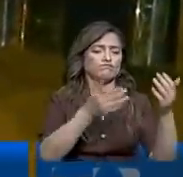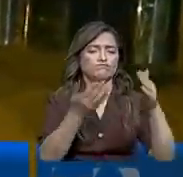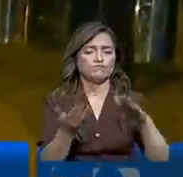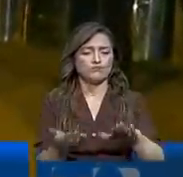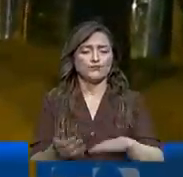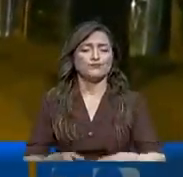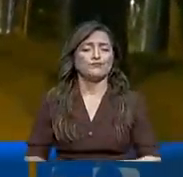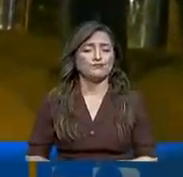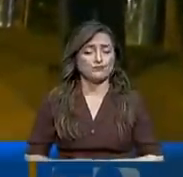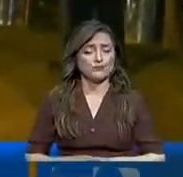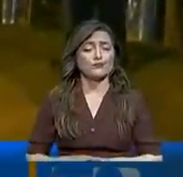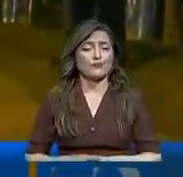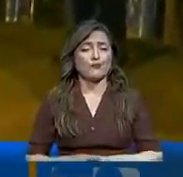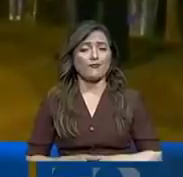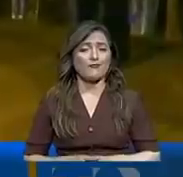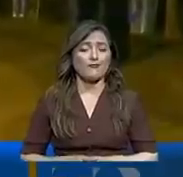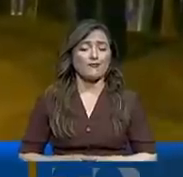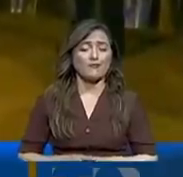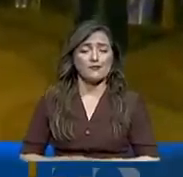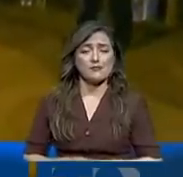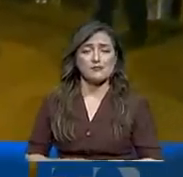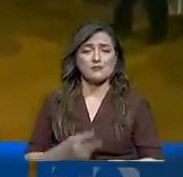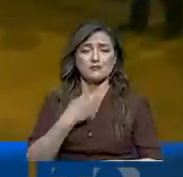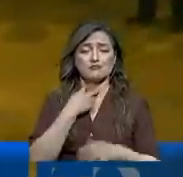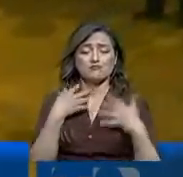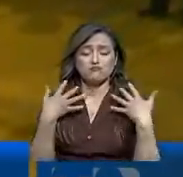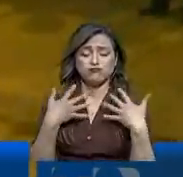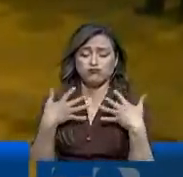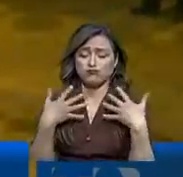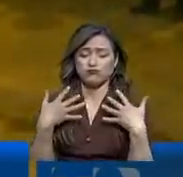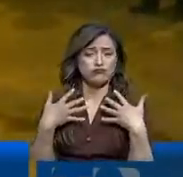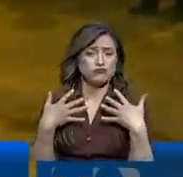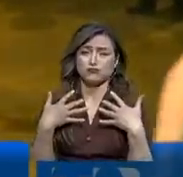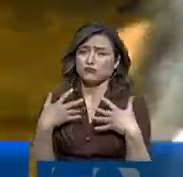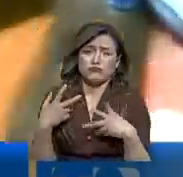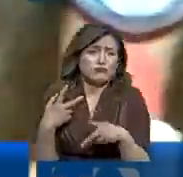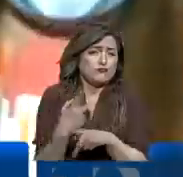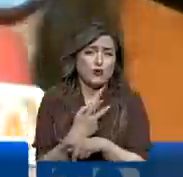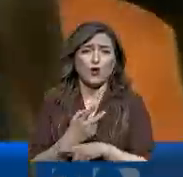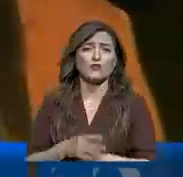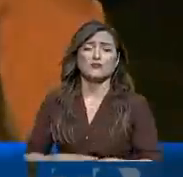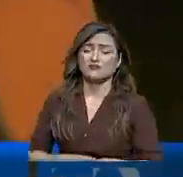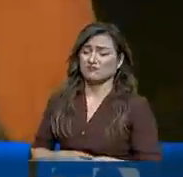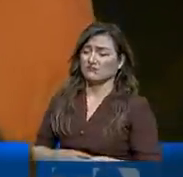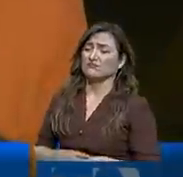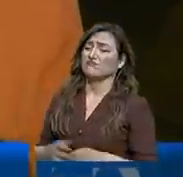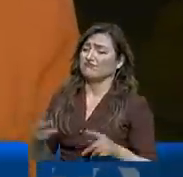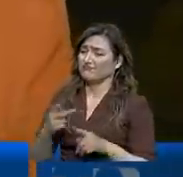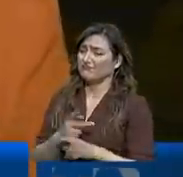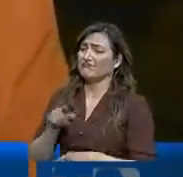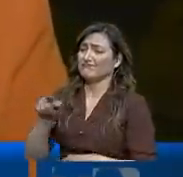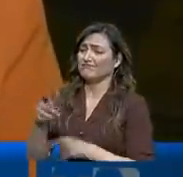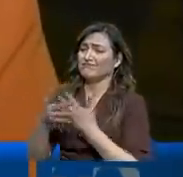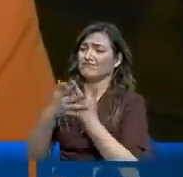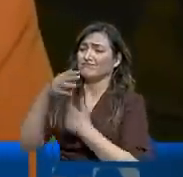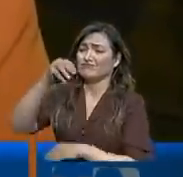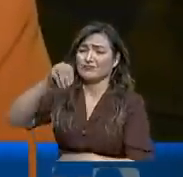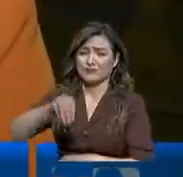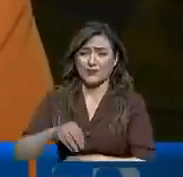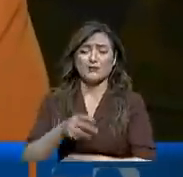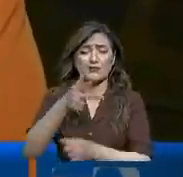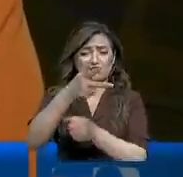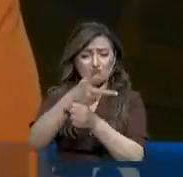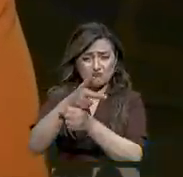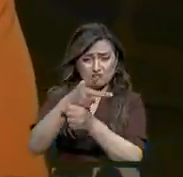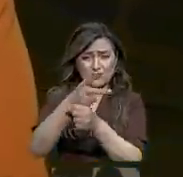fallecieron en esta jornada aterradora porque no hay otra manera de denominar lo que ha ocurrido aquí este martes nosotros